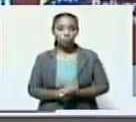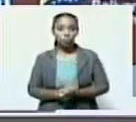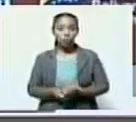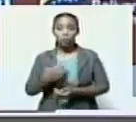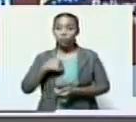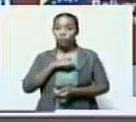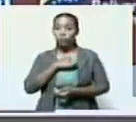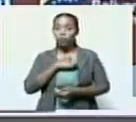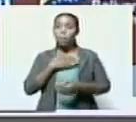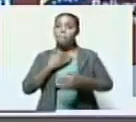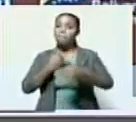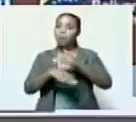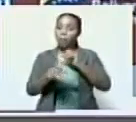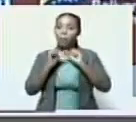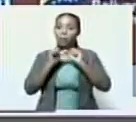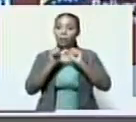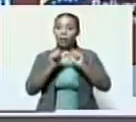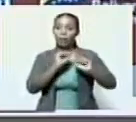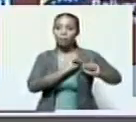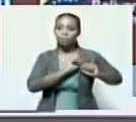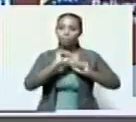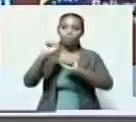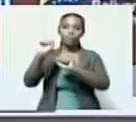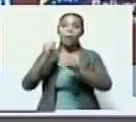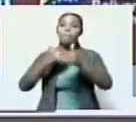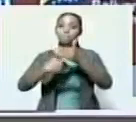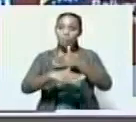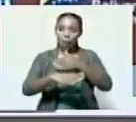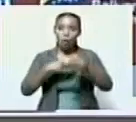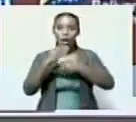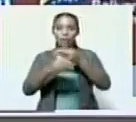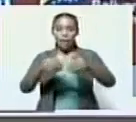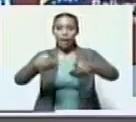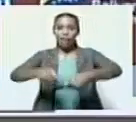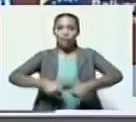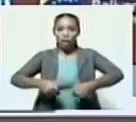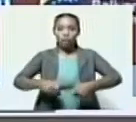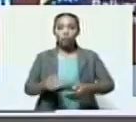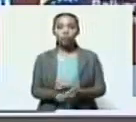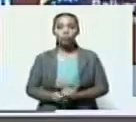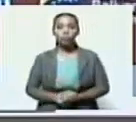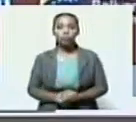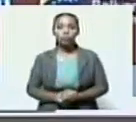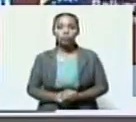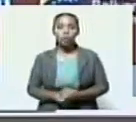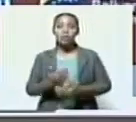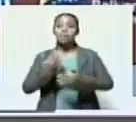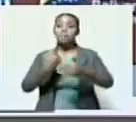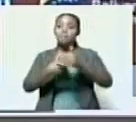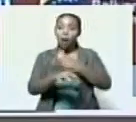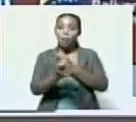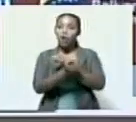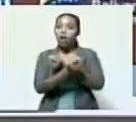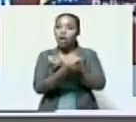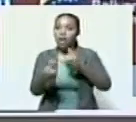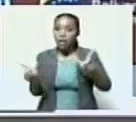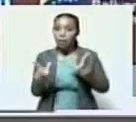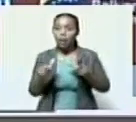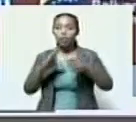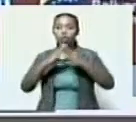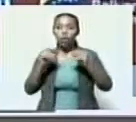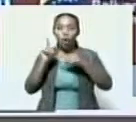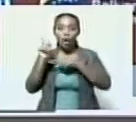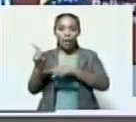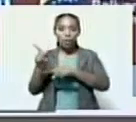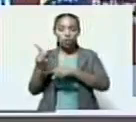Nosotros vamos a mantener la ofensiva, vamos a mantener el esfuerzo y vamos a liberar todos